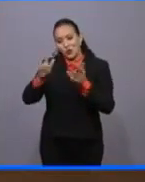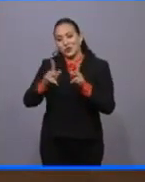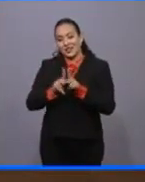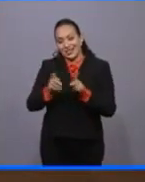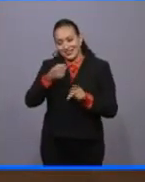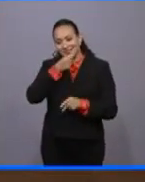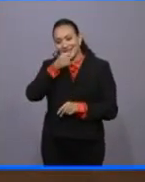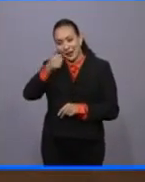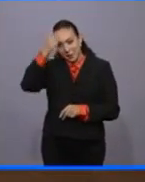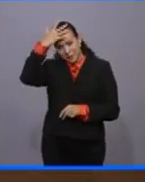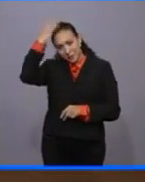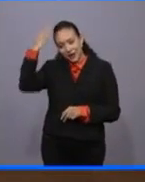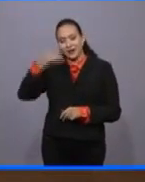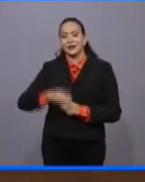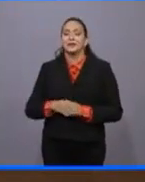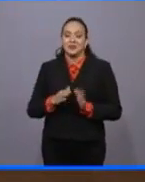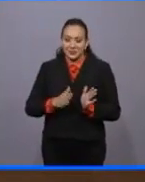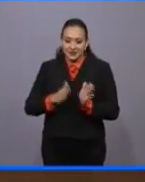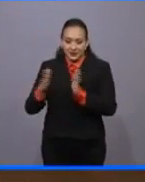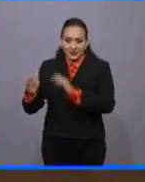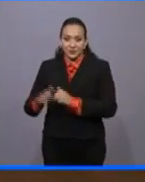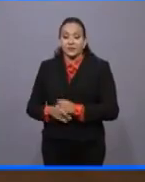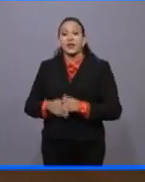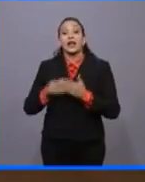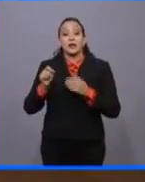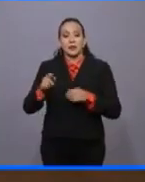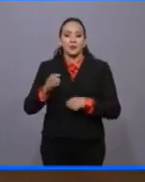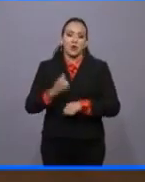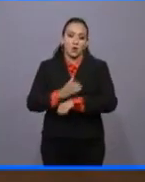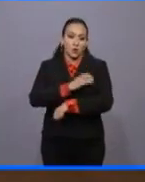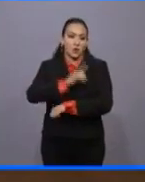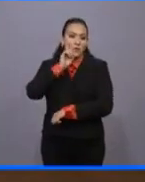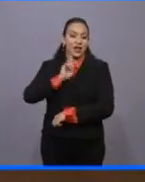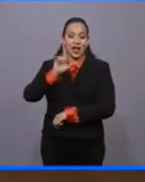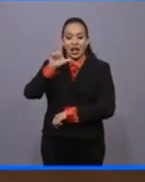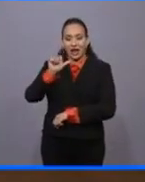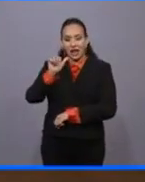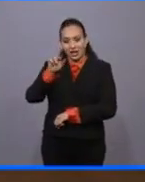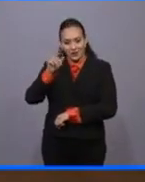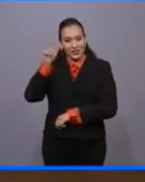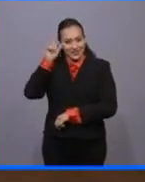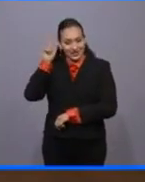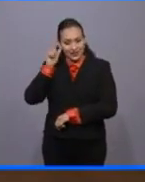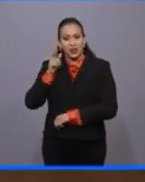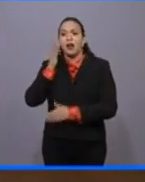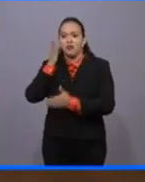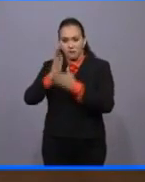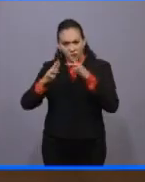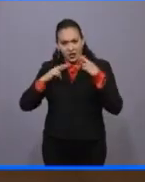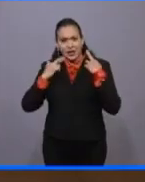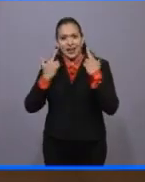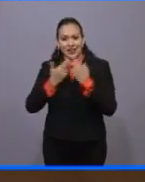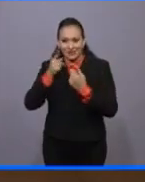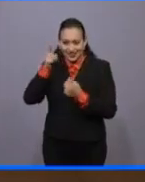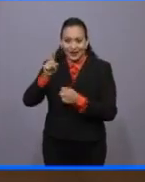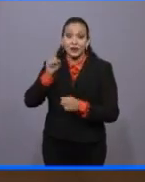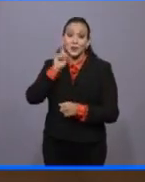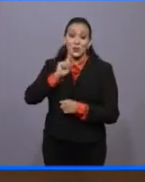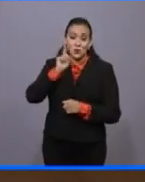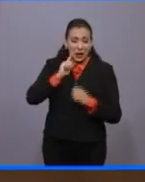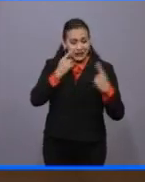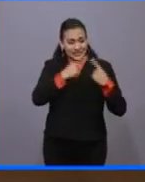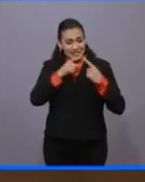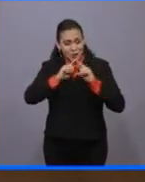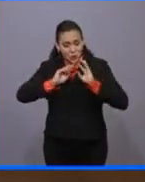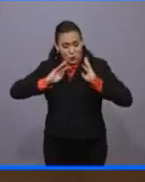gracias, Mario, que tengas muy buena tarde. También nuestra compañera Laura Murillo acudió a este encuentro entre mujeres que han logrado vencer